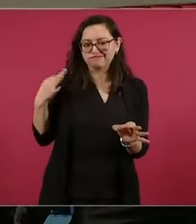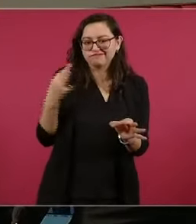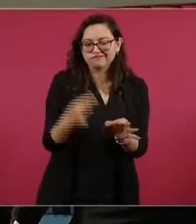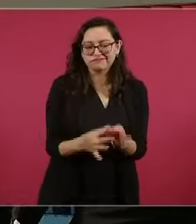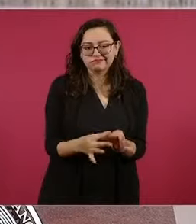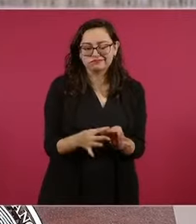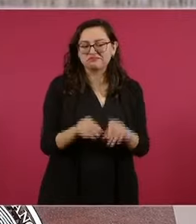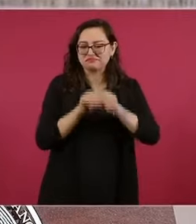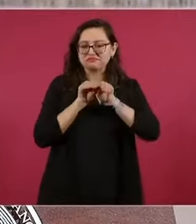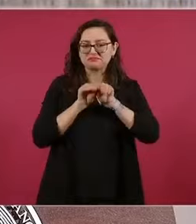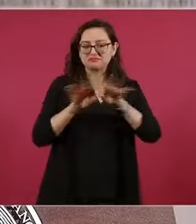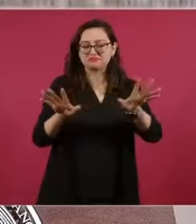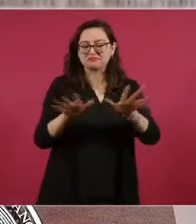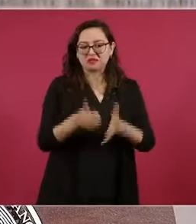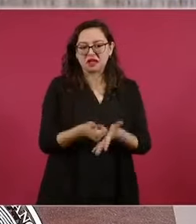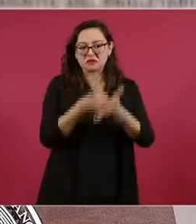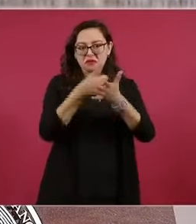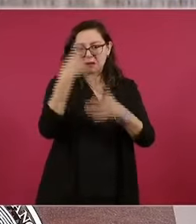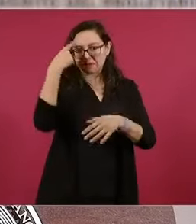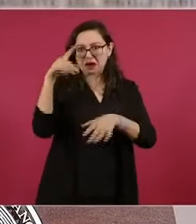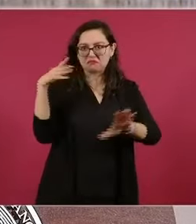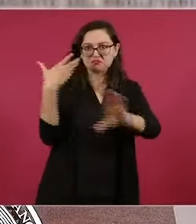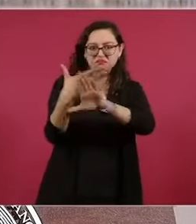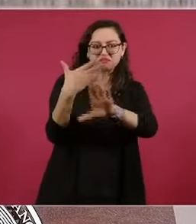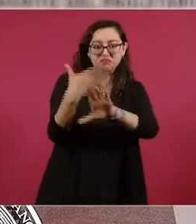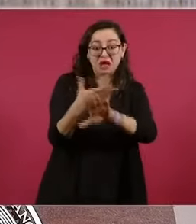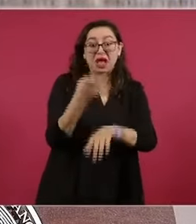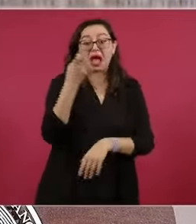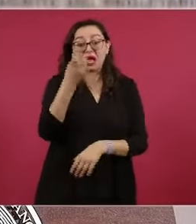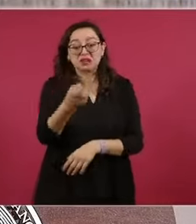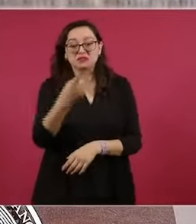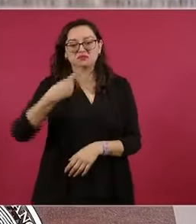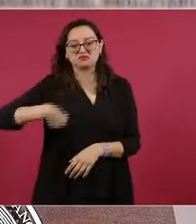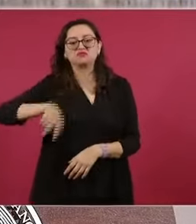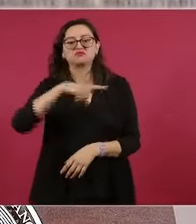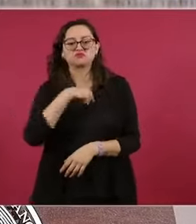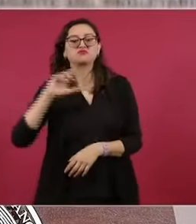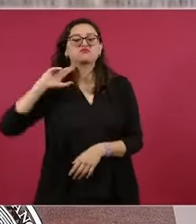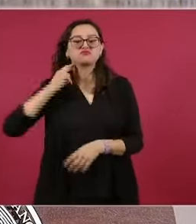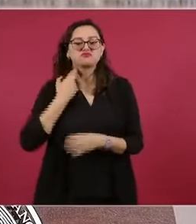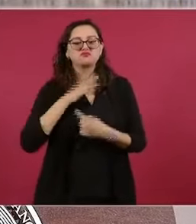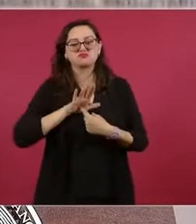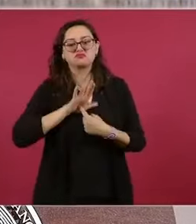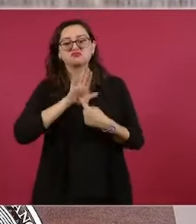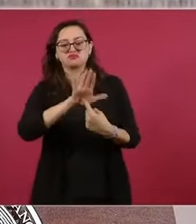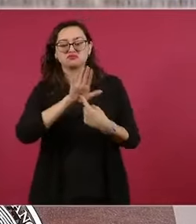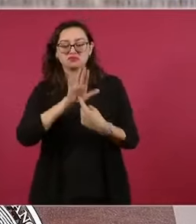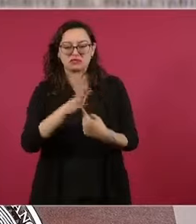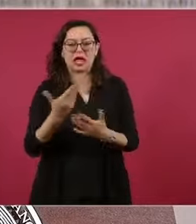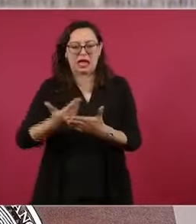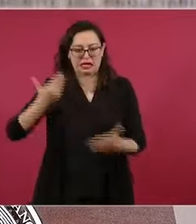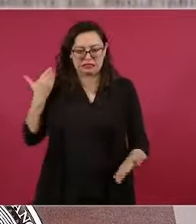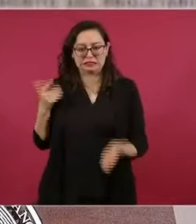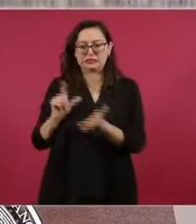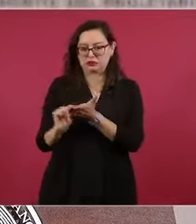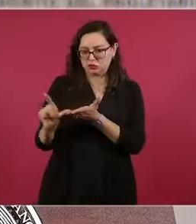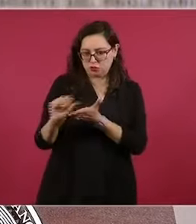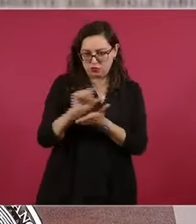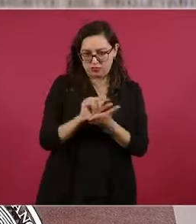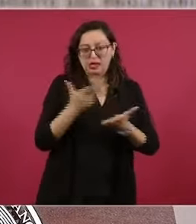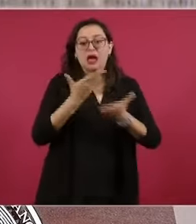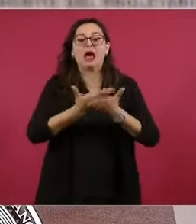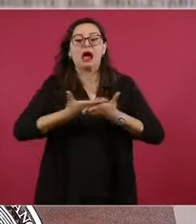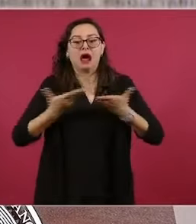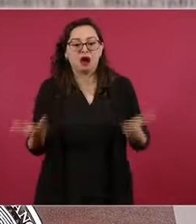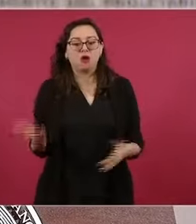a dejarlo con el quienes quieren los bots. Hemos presentado Twitter, ahora Facebook. Es muy importante que todas y todos los